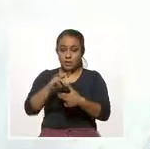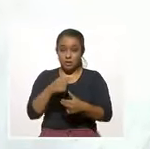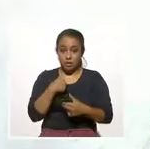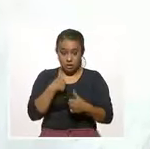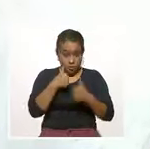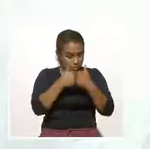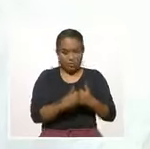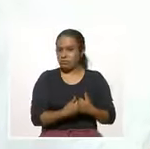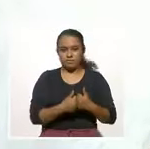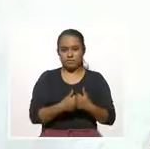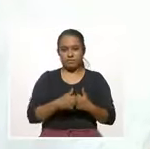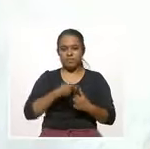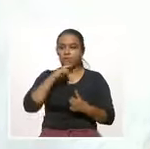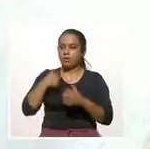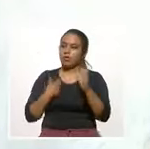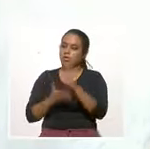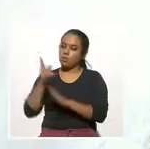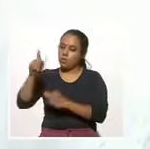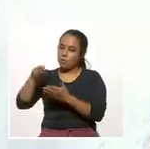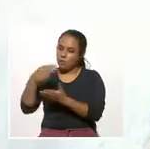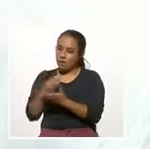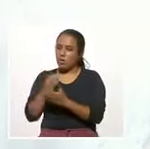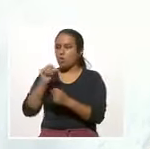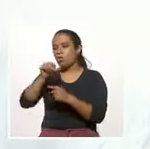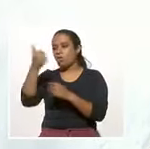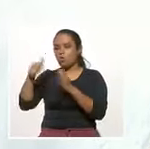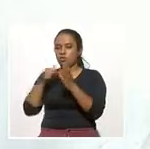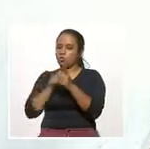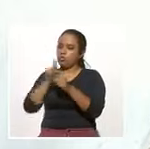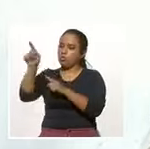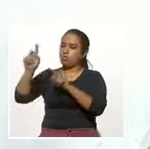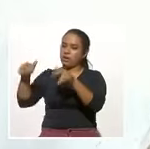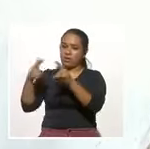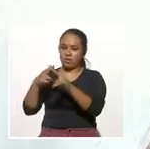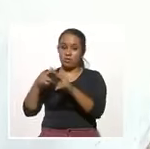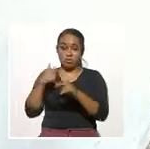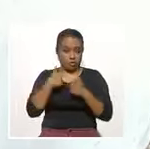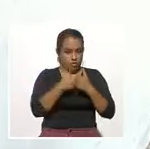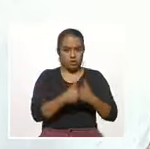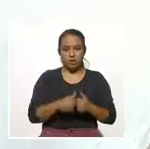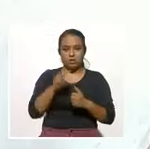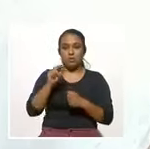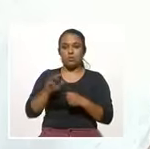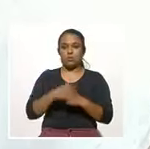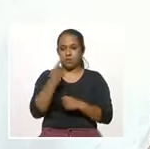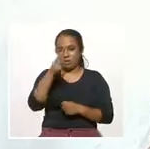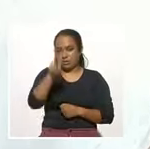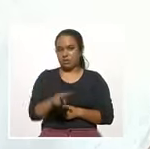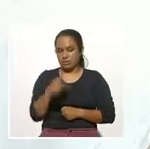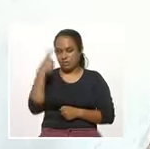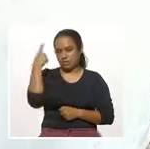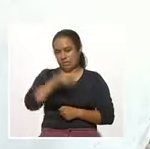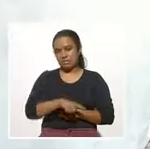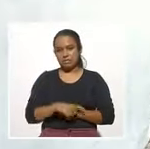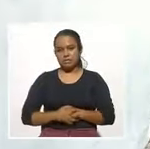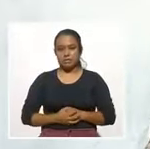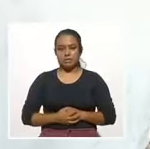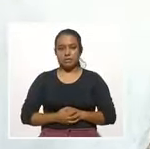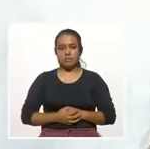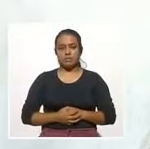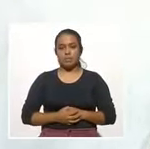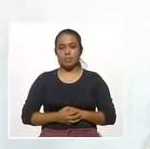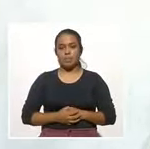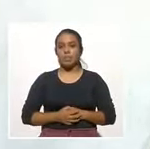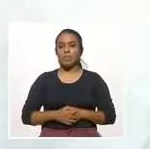por acá. Iría a Mérida o algo por allá, en un refugio o lo que sea. Porque sí está muy feo, se pone feo. Y más